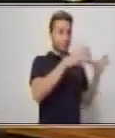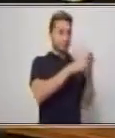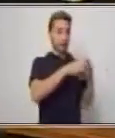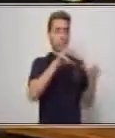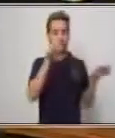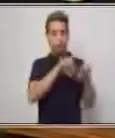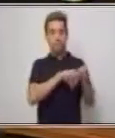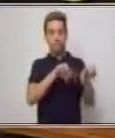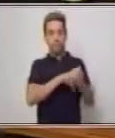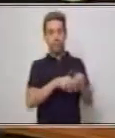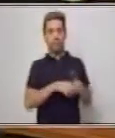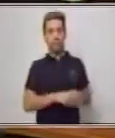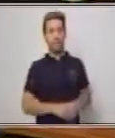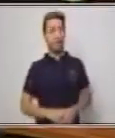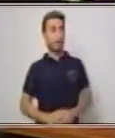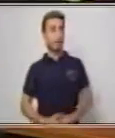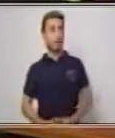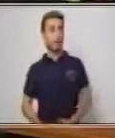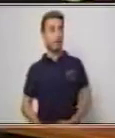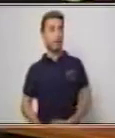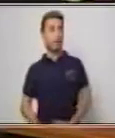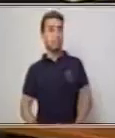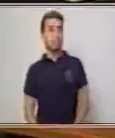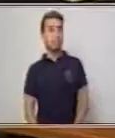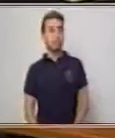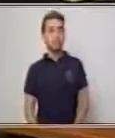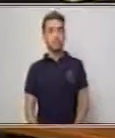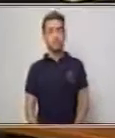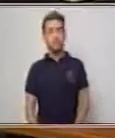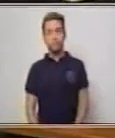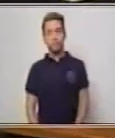Uy, tenemos acá un pequeño error.